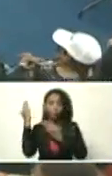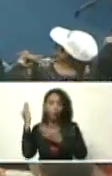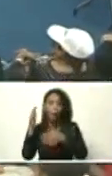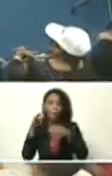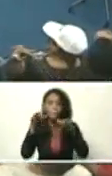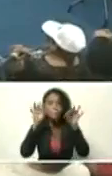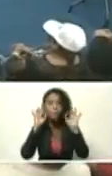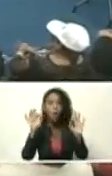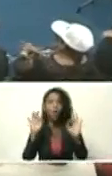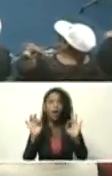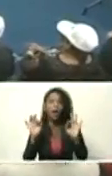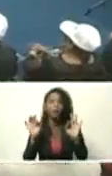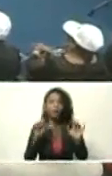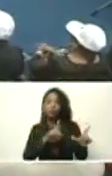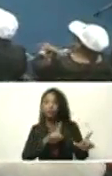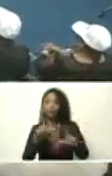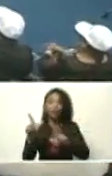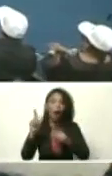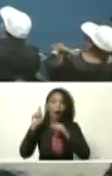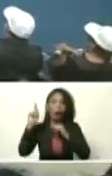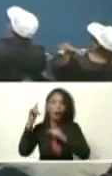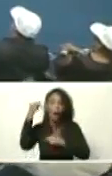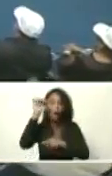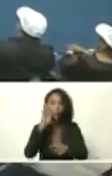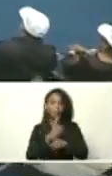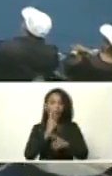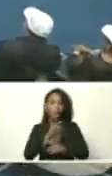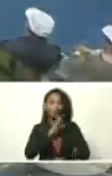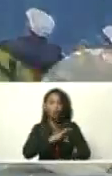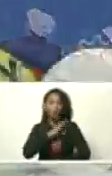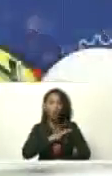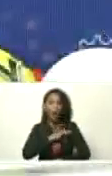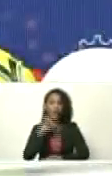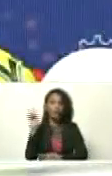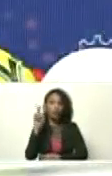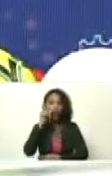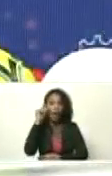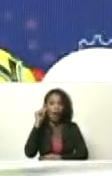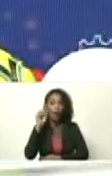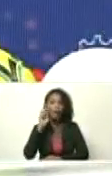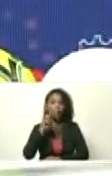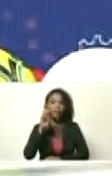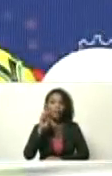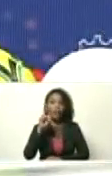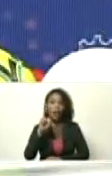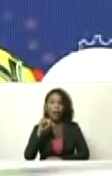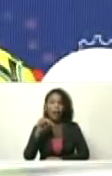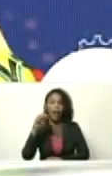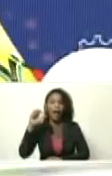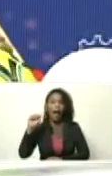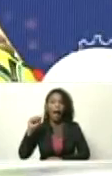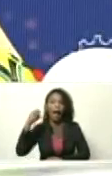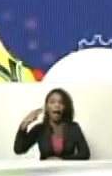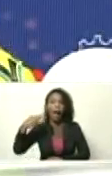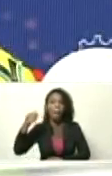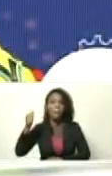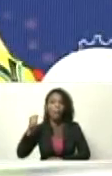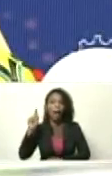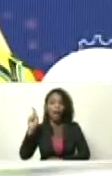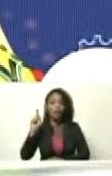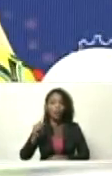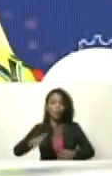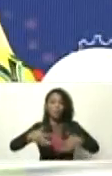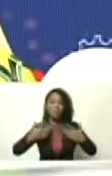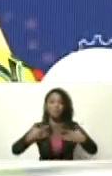Mosca, Vista, allí hay una red social venezolana llamada VenApp. Me alegra, eso me da una